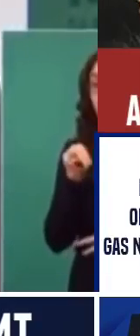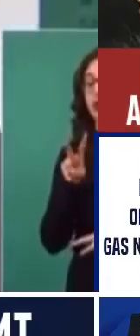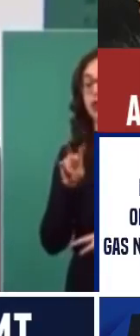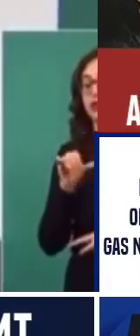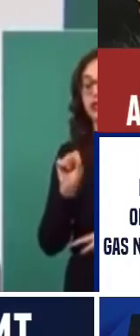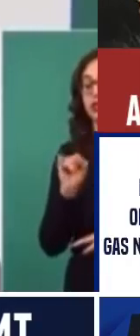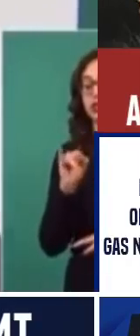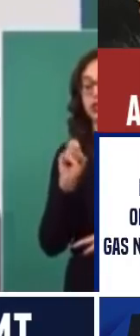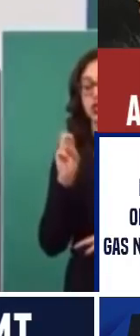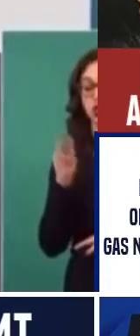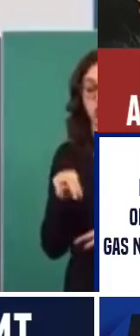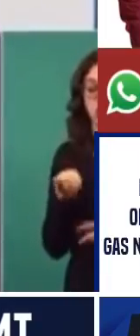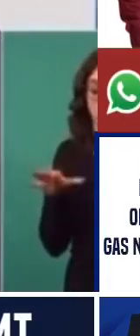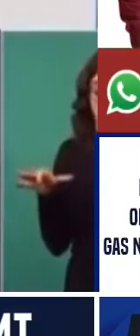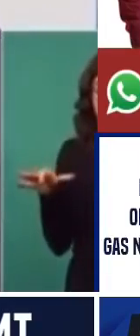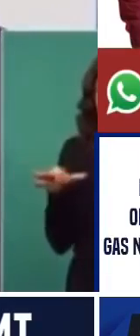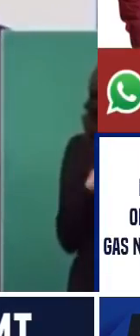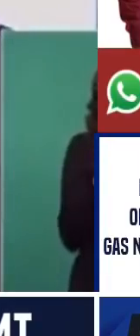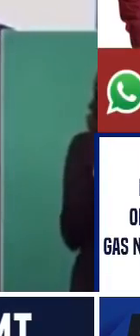Univisión,